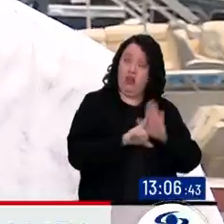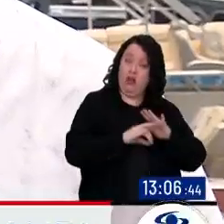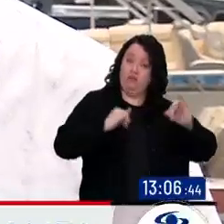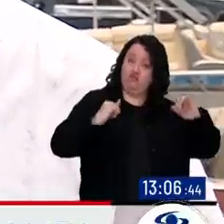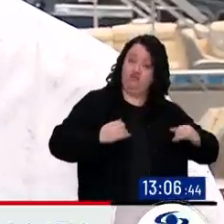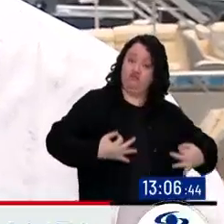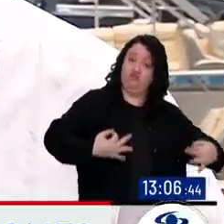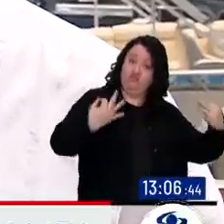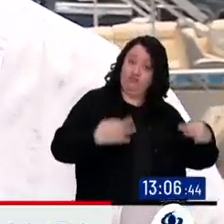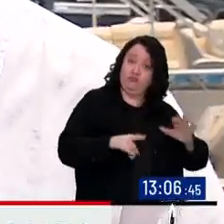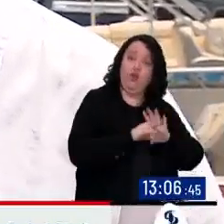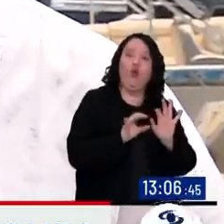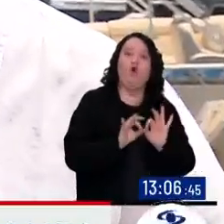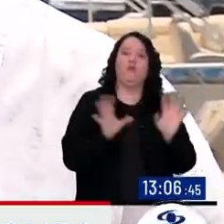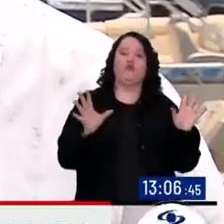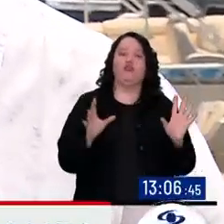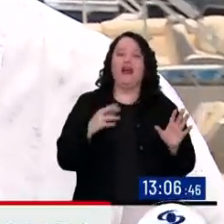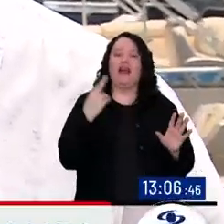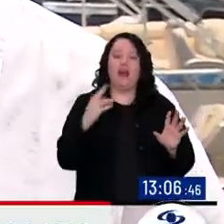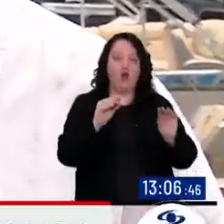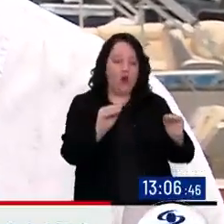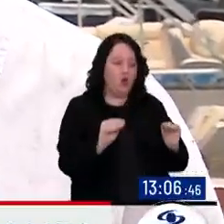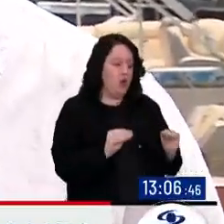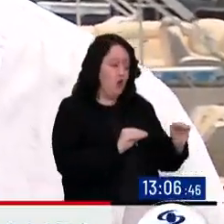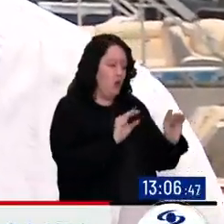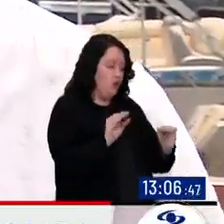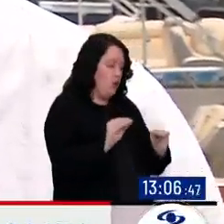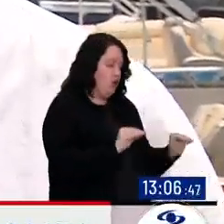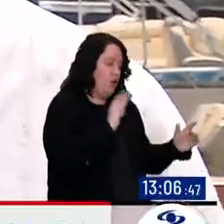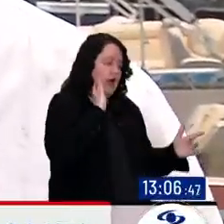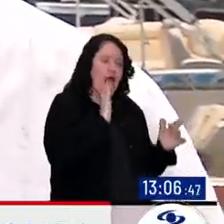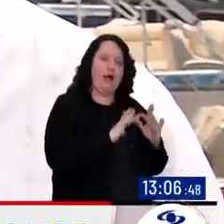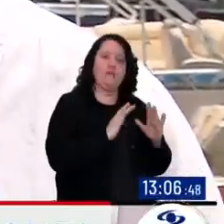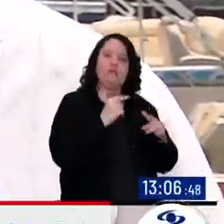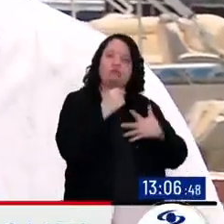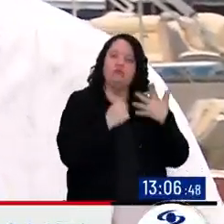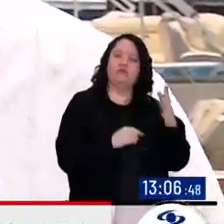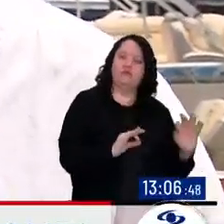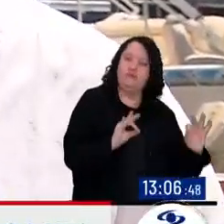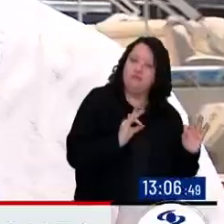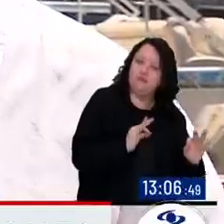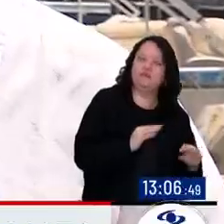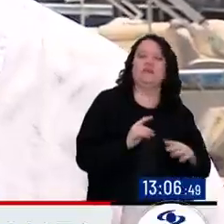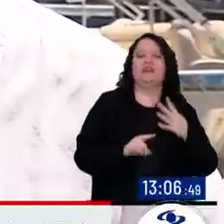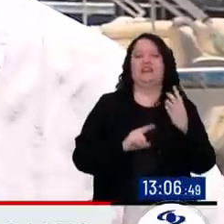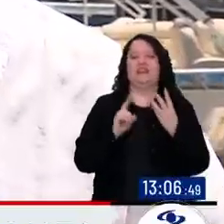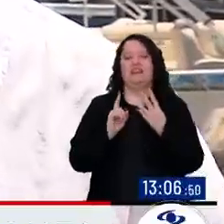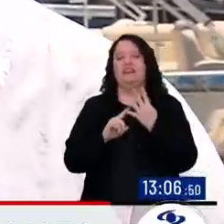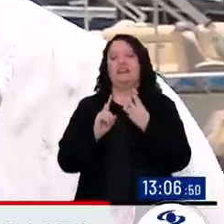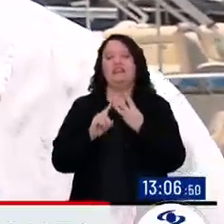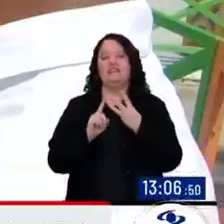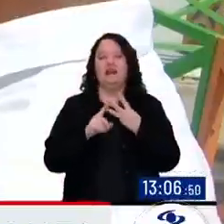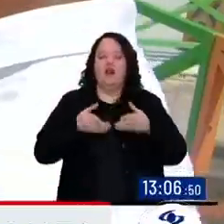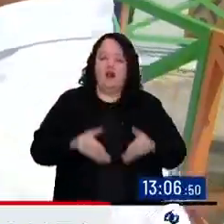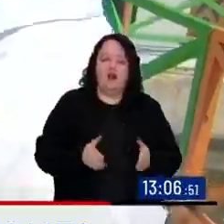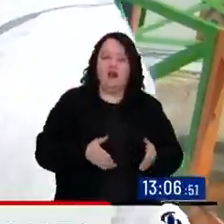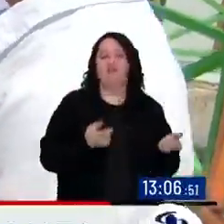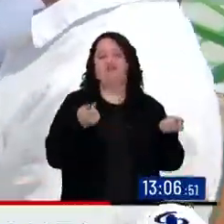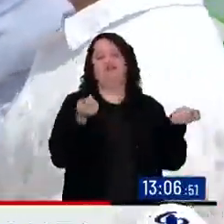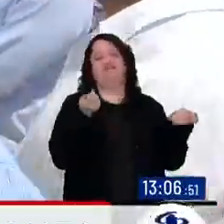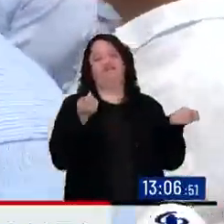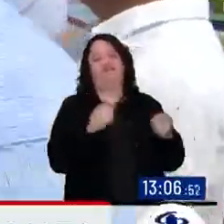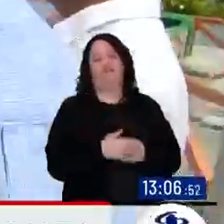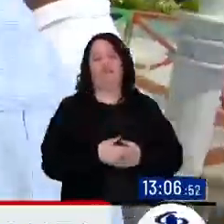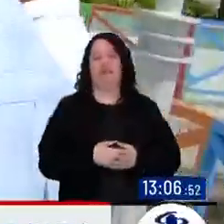territorio, oportunidades de reubicación en otro territorio con las condiciones dignas. Y tercero es el control de la natalidad. Vamos con el